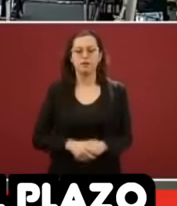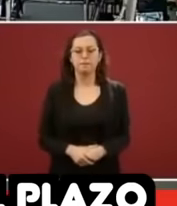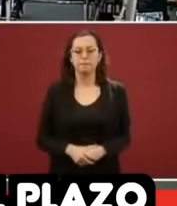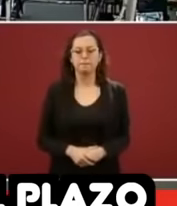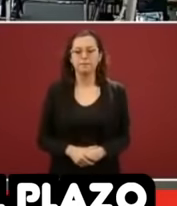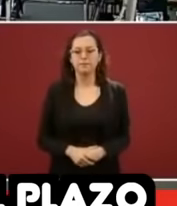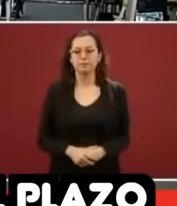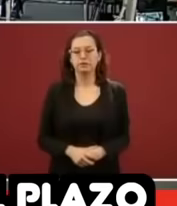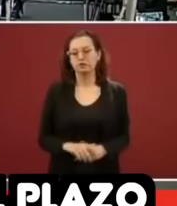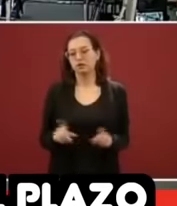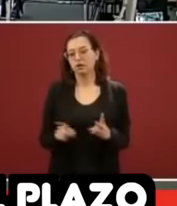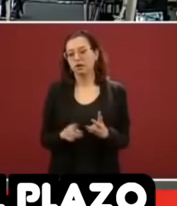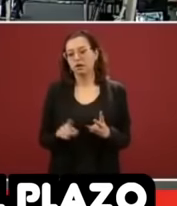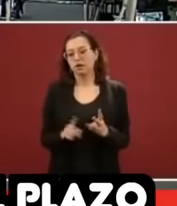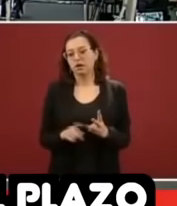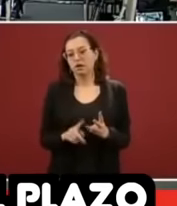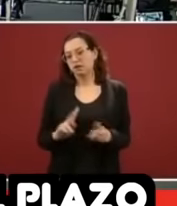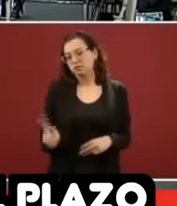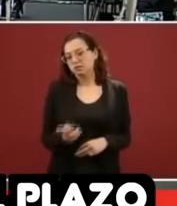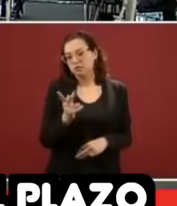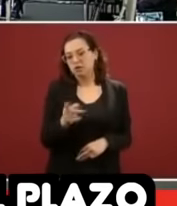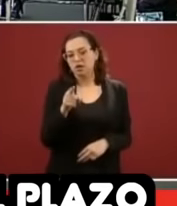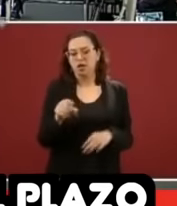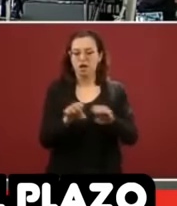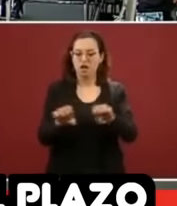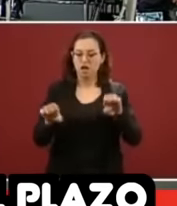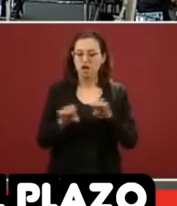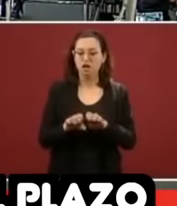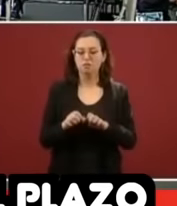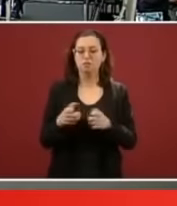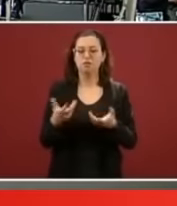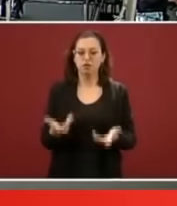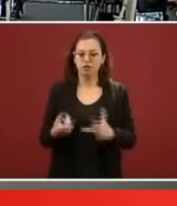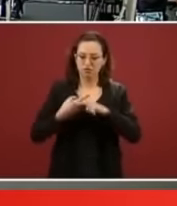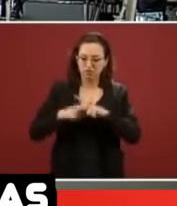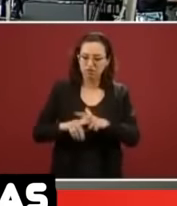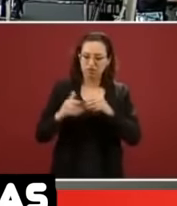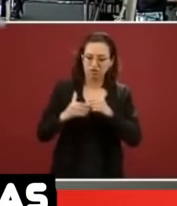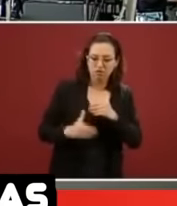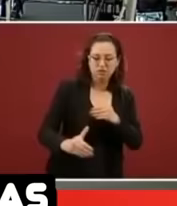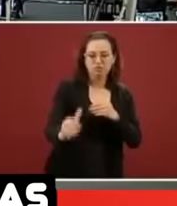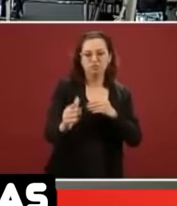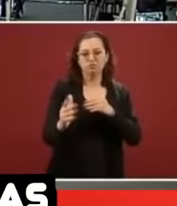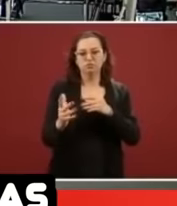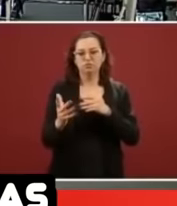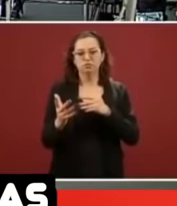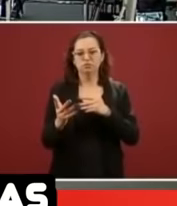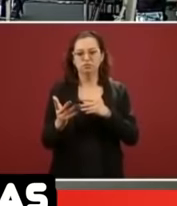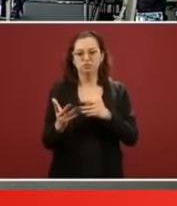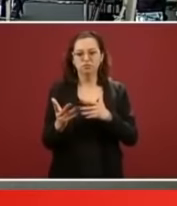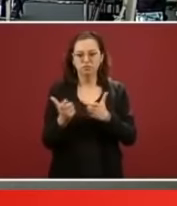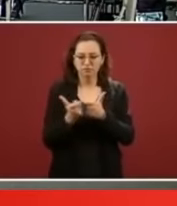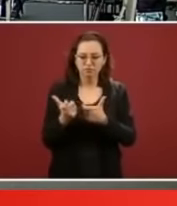preguntarle también para cuándo fijó el plazo para su gabinete para que tengan un plan de acción con respecto a estas medidas económicas.